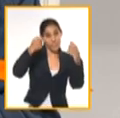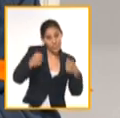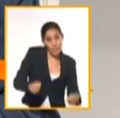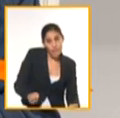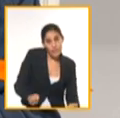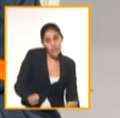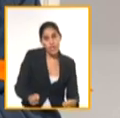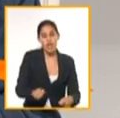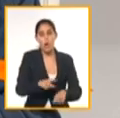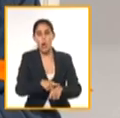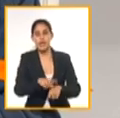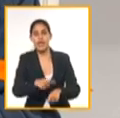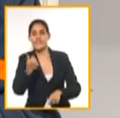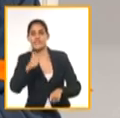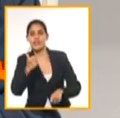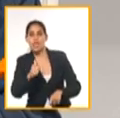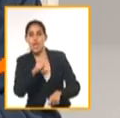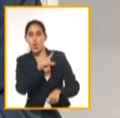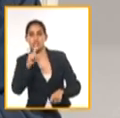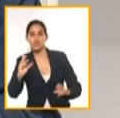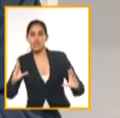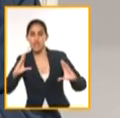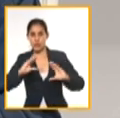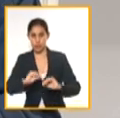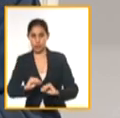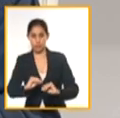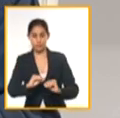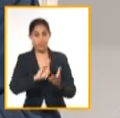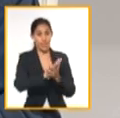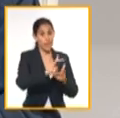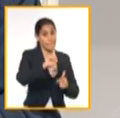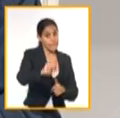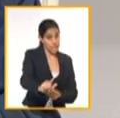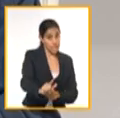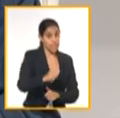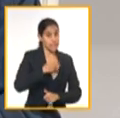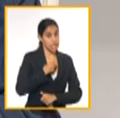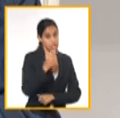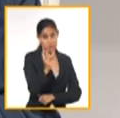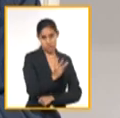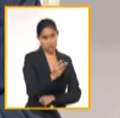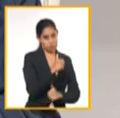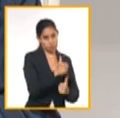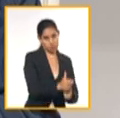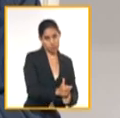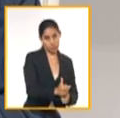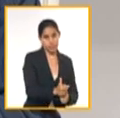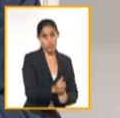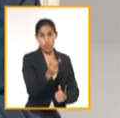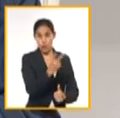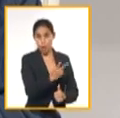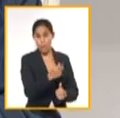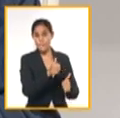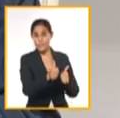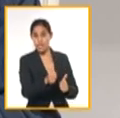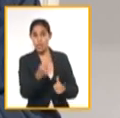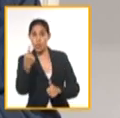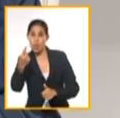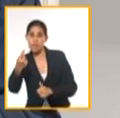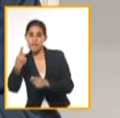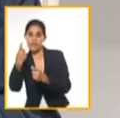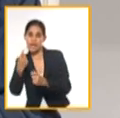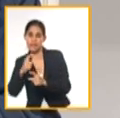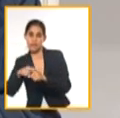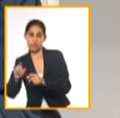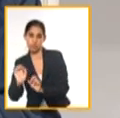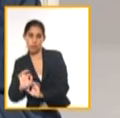de las 10, 11 de la noche debe estar incorporada al sistema eléctrico. O sea que Mariel tiene sus 3 bloques disponibles, 2 de ellos operando y uno en proceso de arranque, detrás de la desconexión